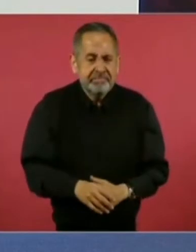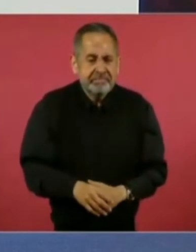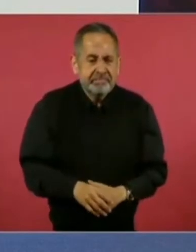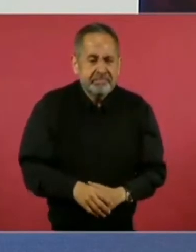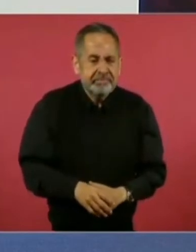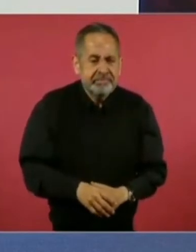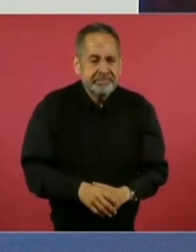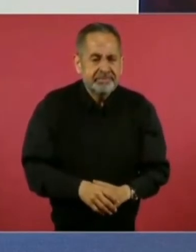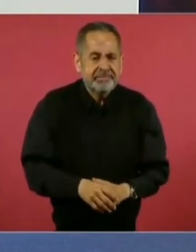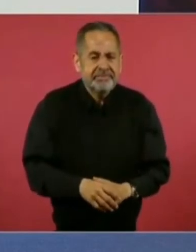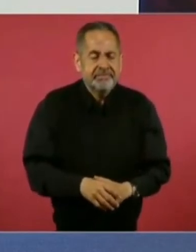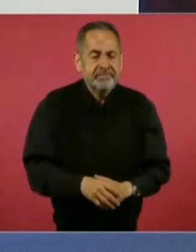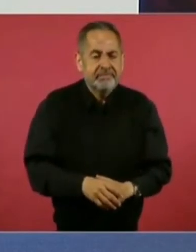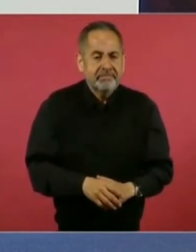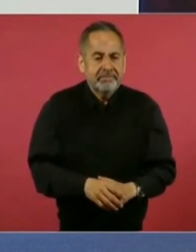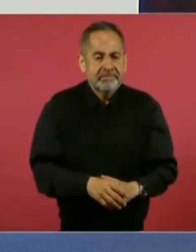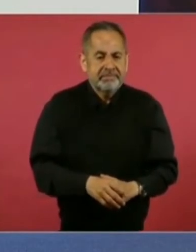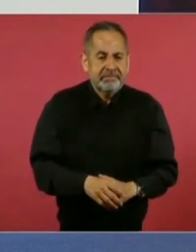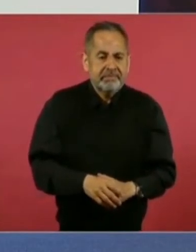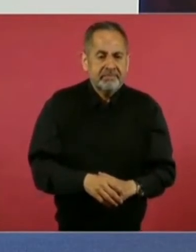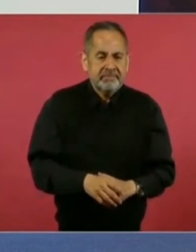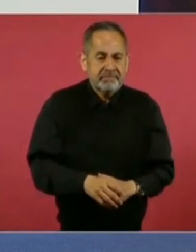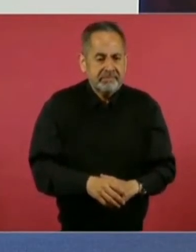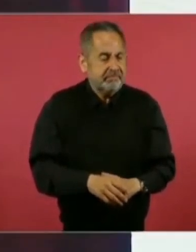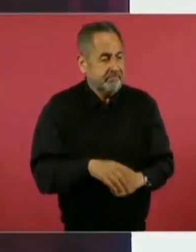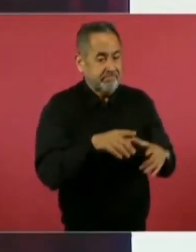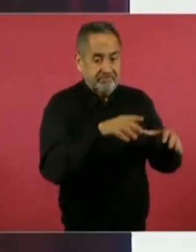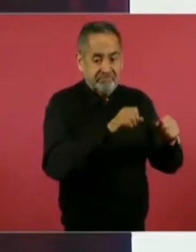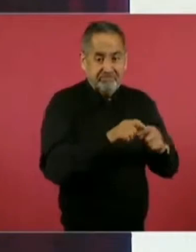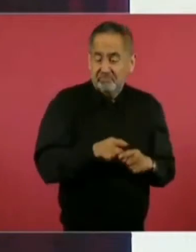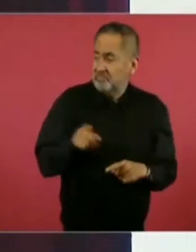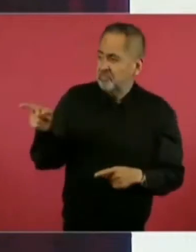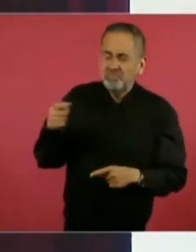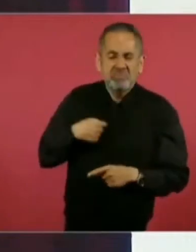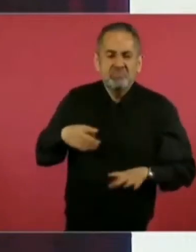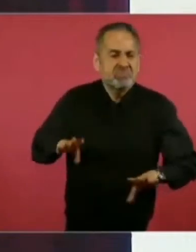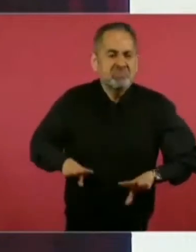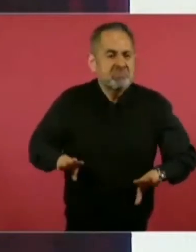No les convenía que el presidente